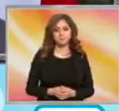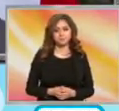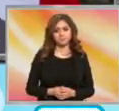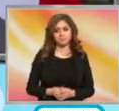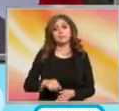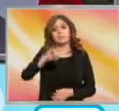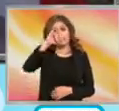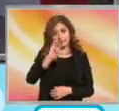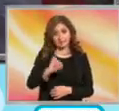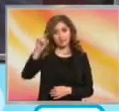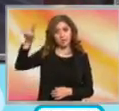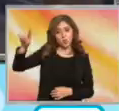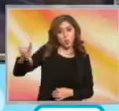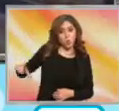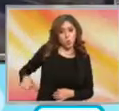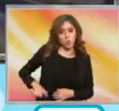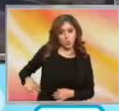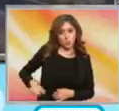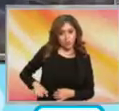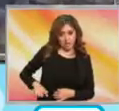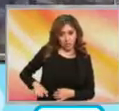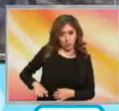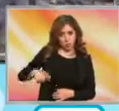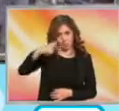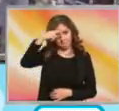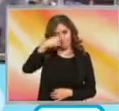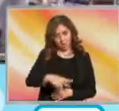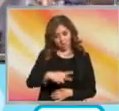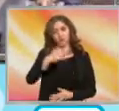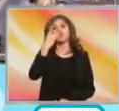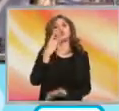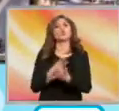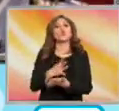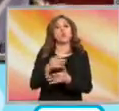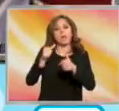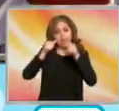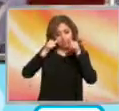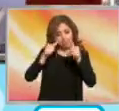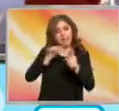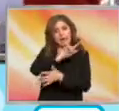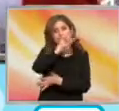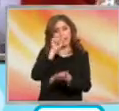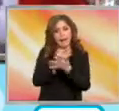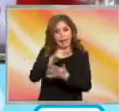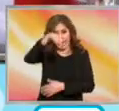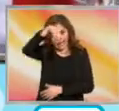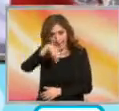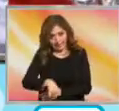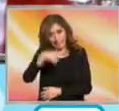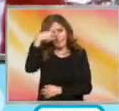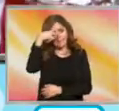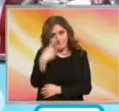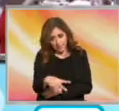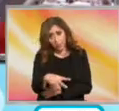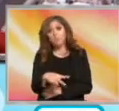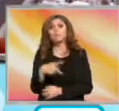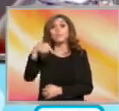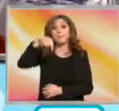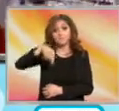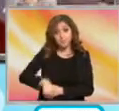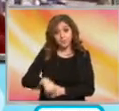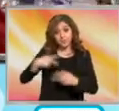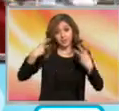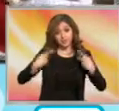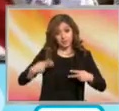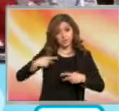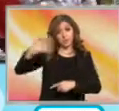posibilidad de actuar del gobierno mexicano se limita al territorio nacional. Entonces, ellos pueden pedir a algún país o a alguna